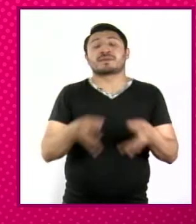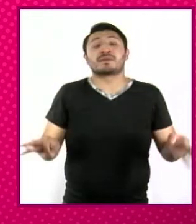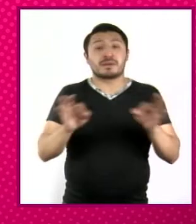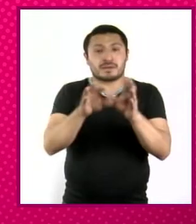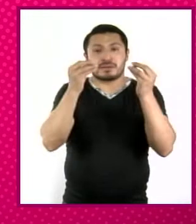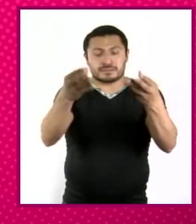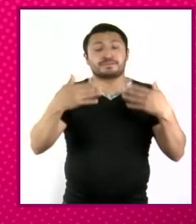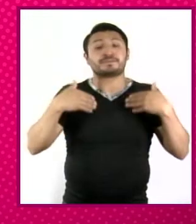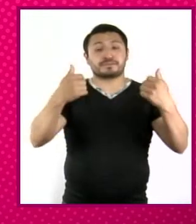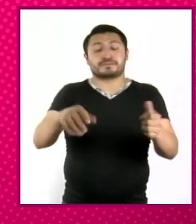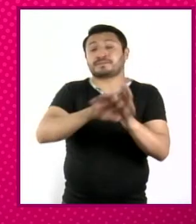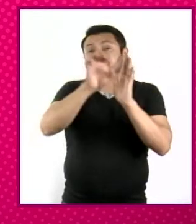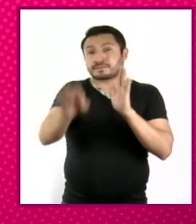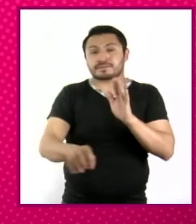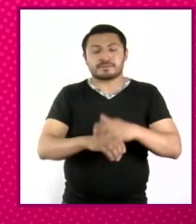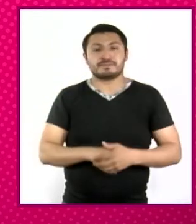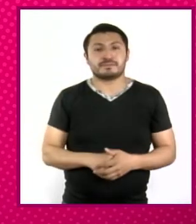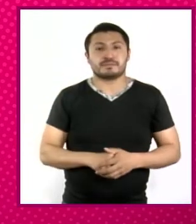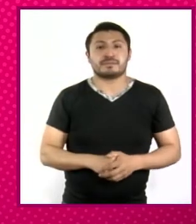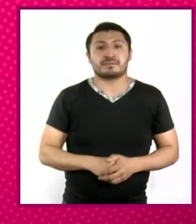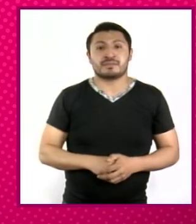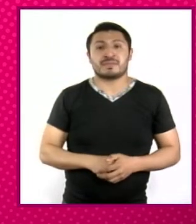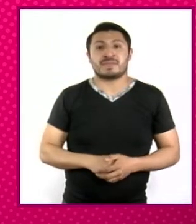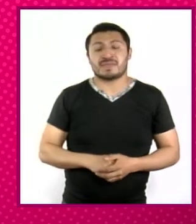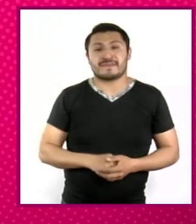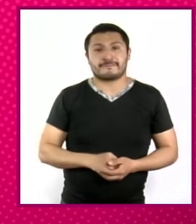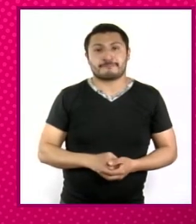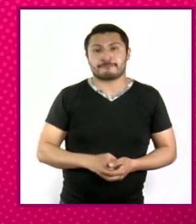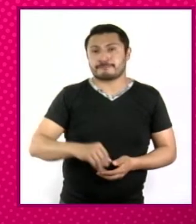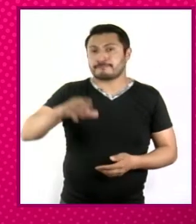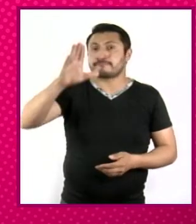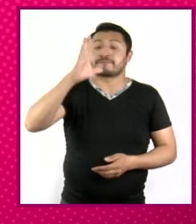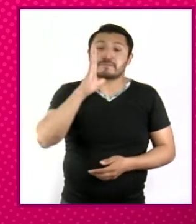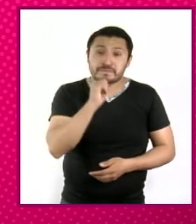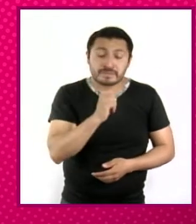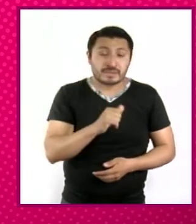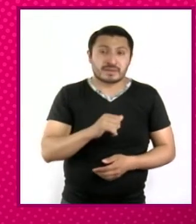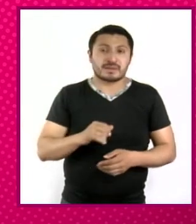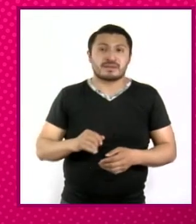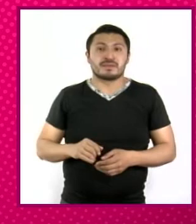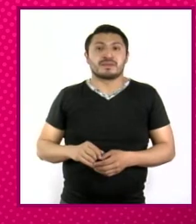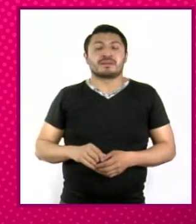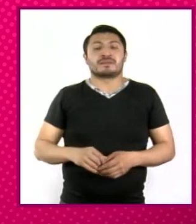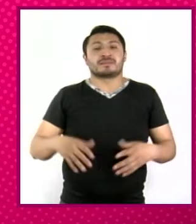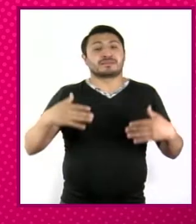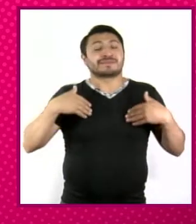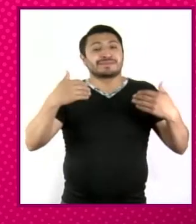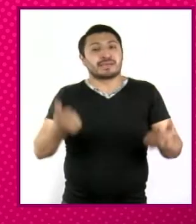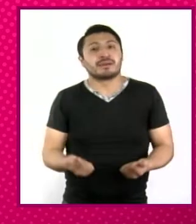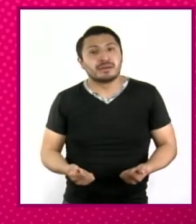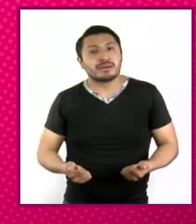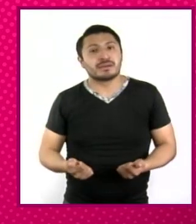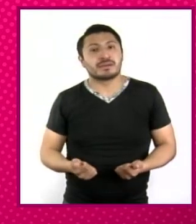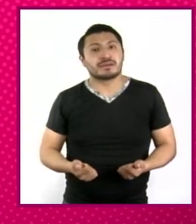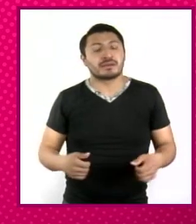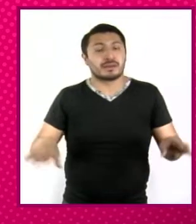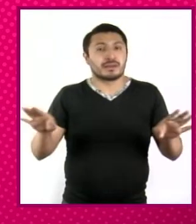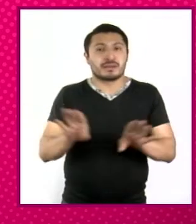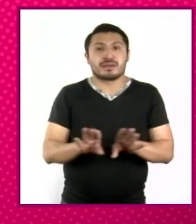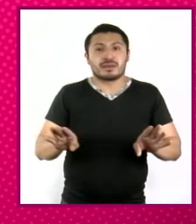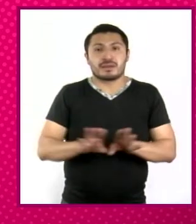importante entender, por ejemplo, que no podemos llegar a comprender